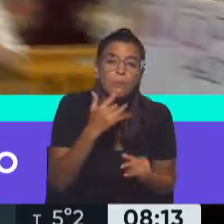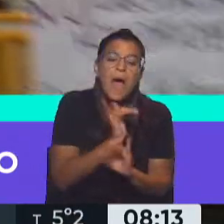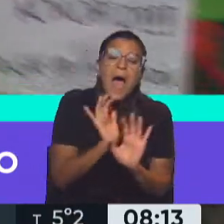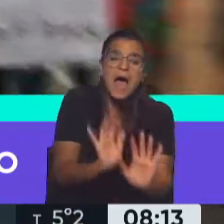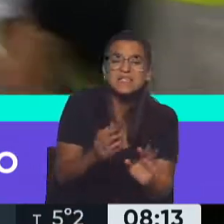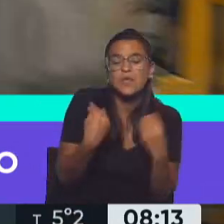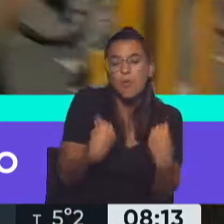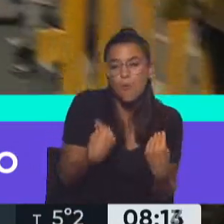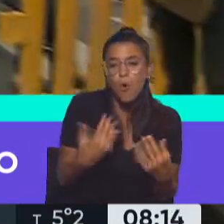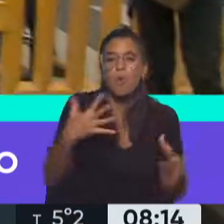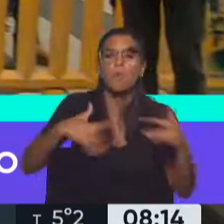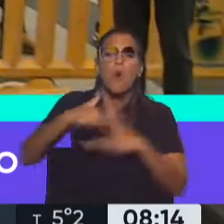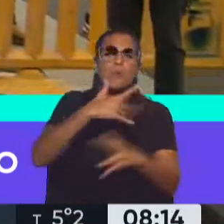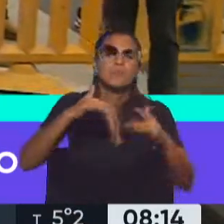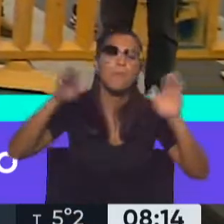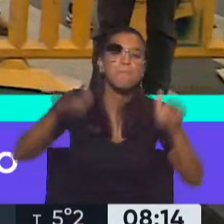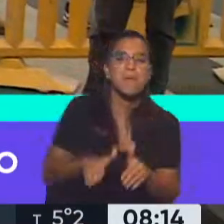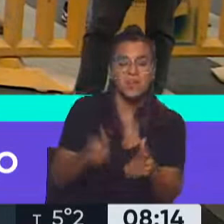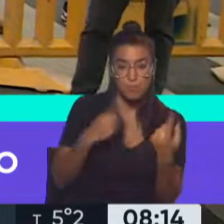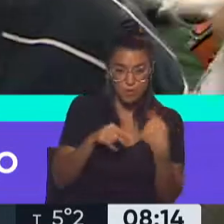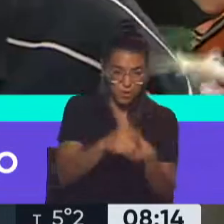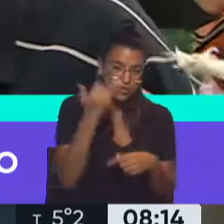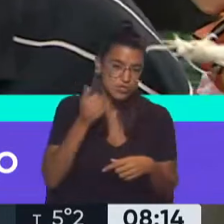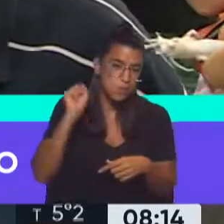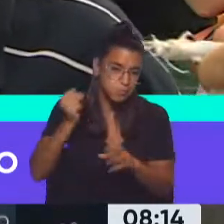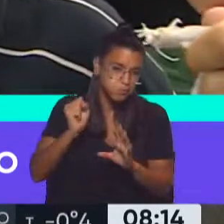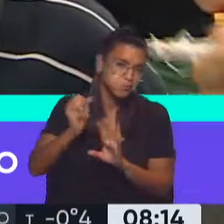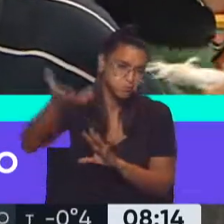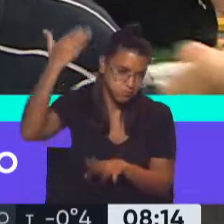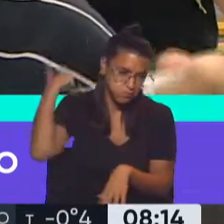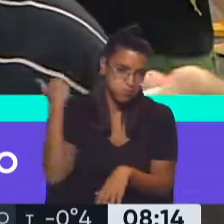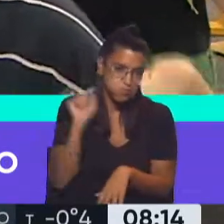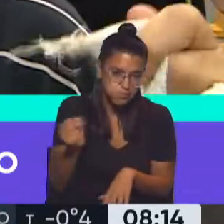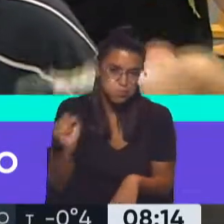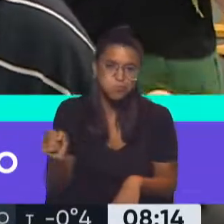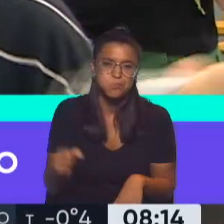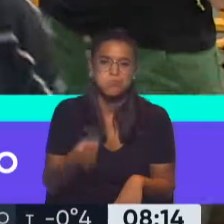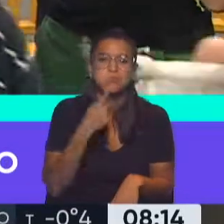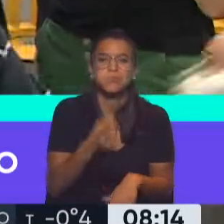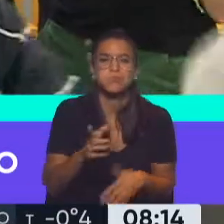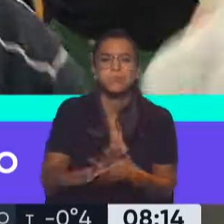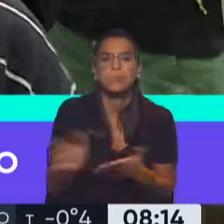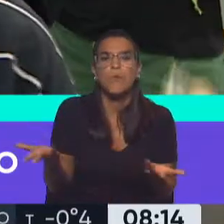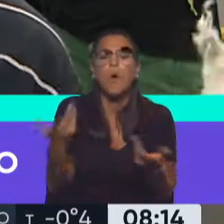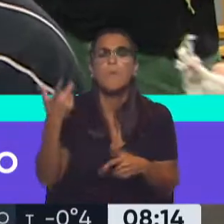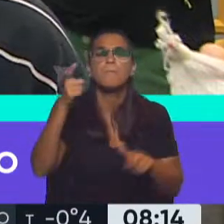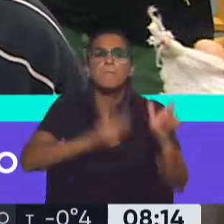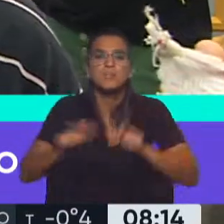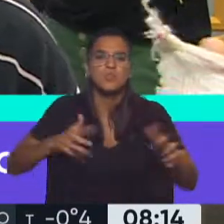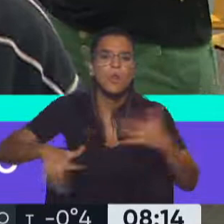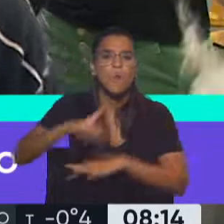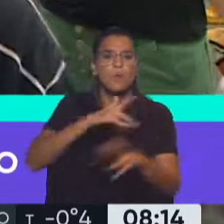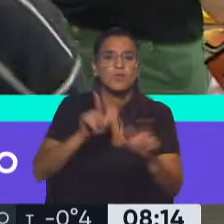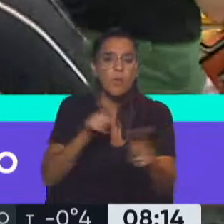menos movilización, menos ciudadanía, pero esto lo han hecho en otras oportunidades, atendiendo la sorpresa de que no hay gente para